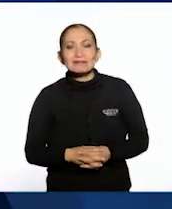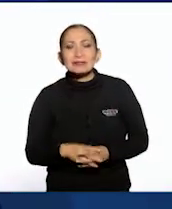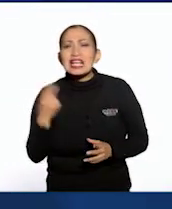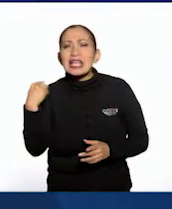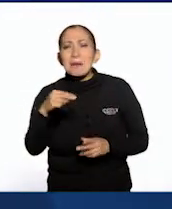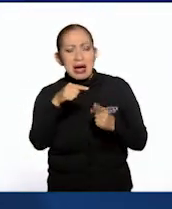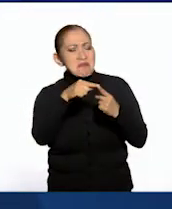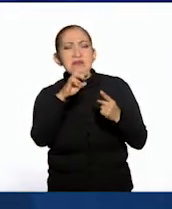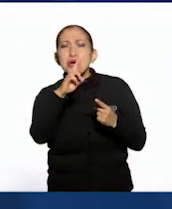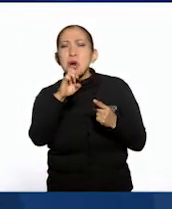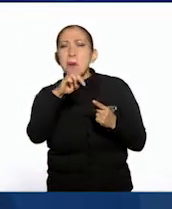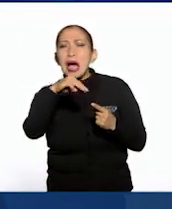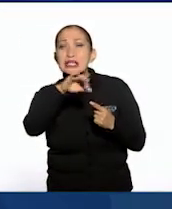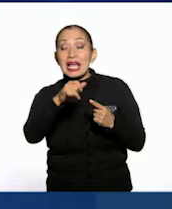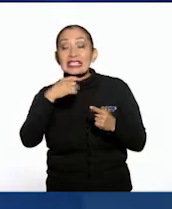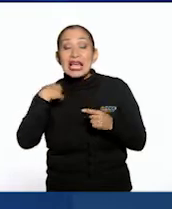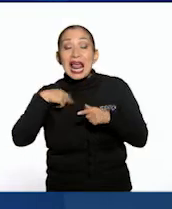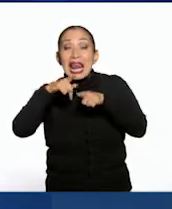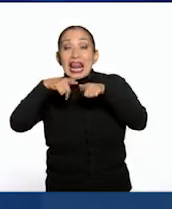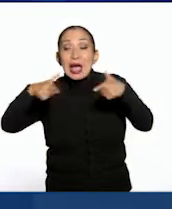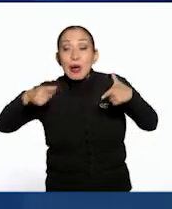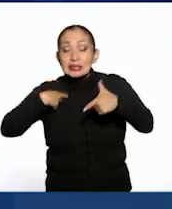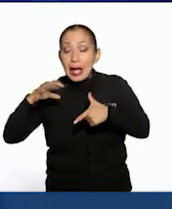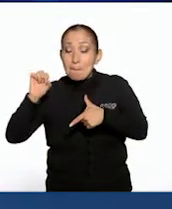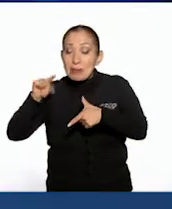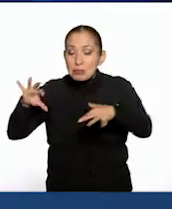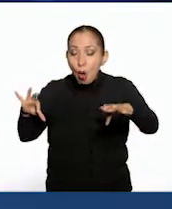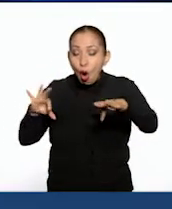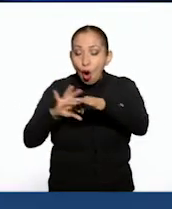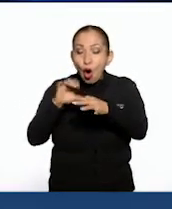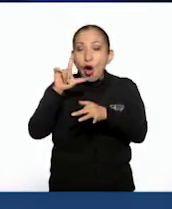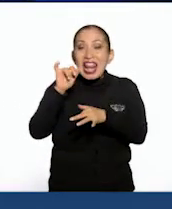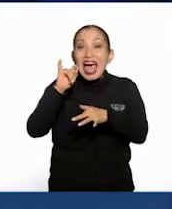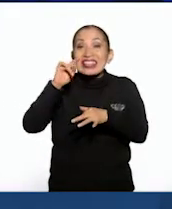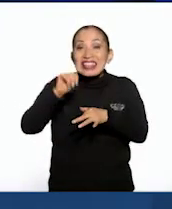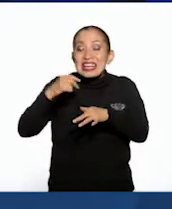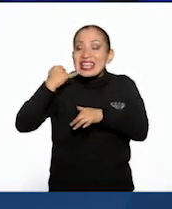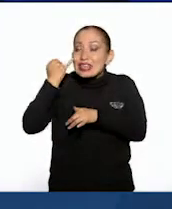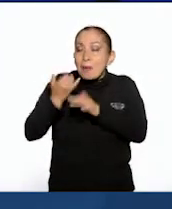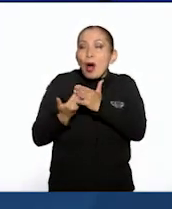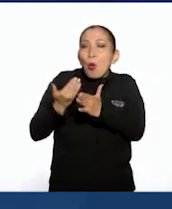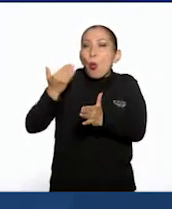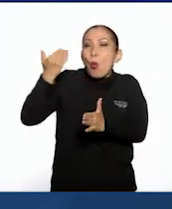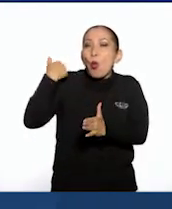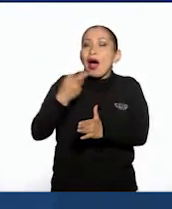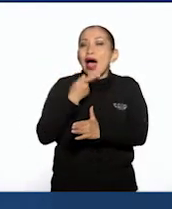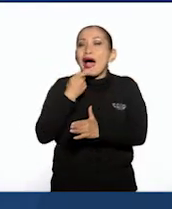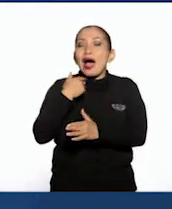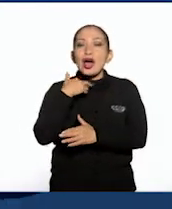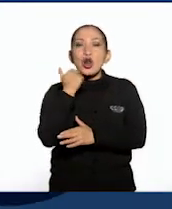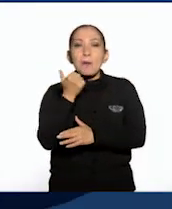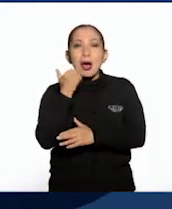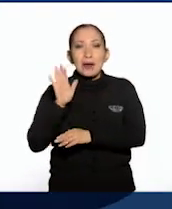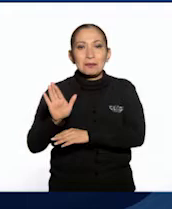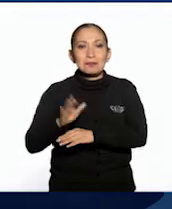Se llaman romances a aquellas lenguas derivadas del latín, que era el idioma que hablaban los romanos.